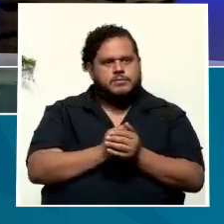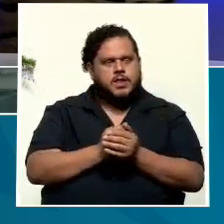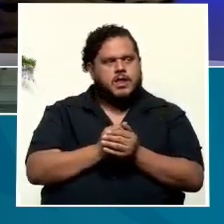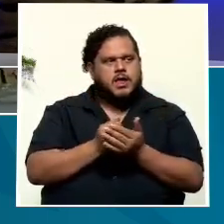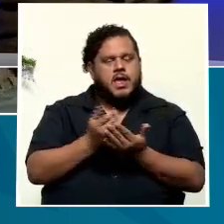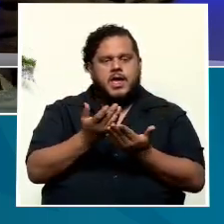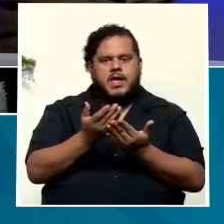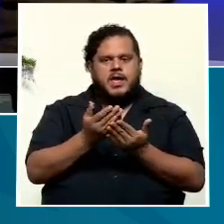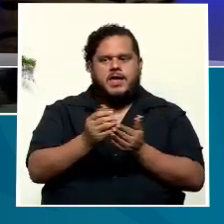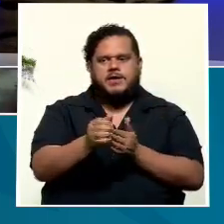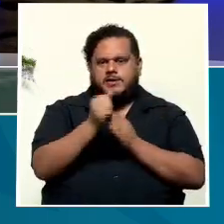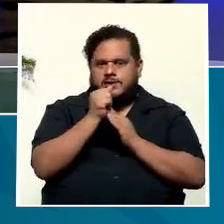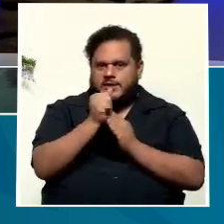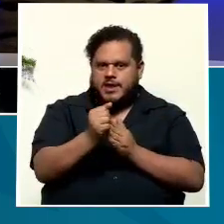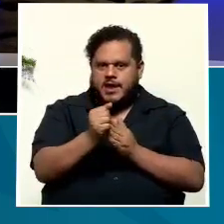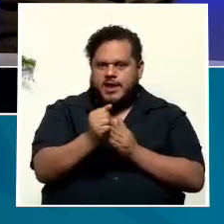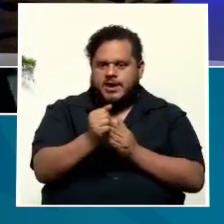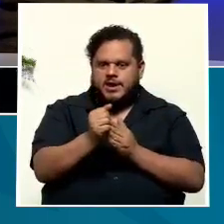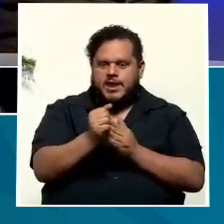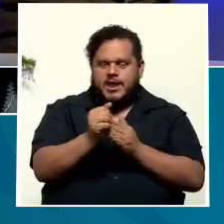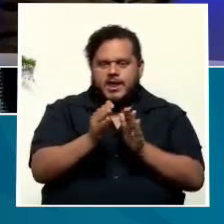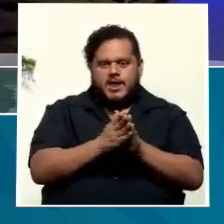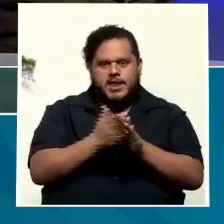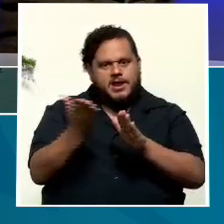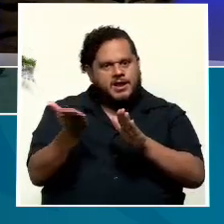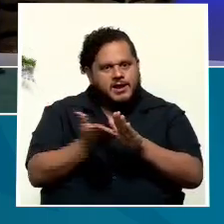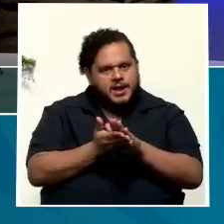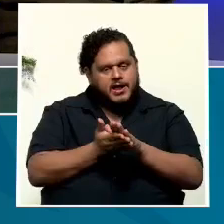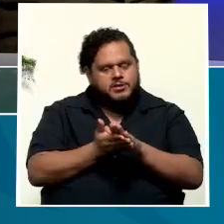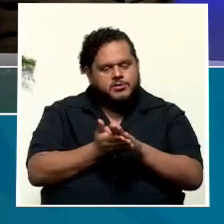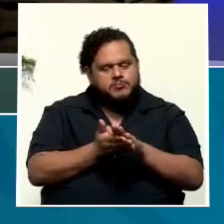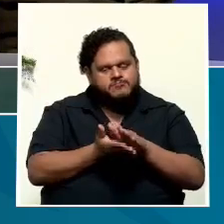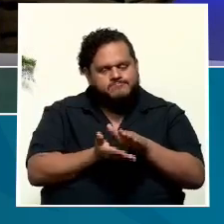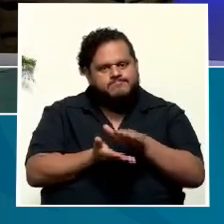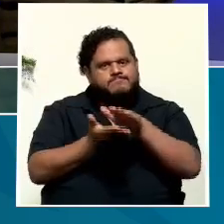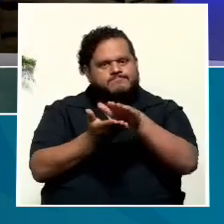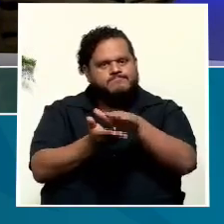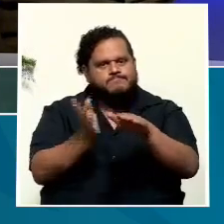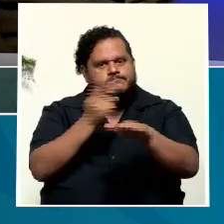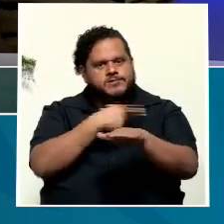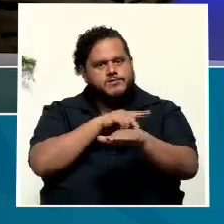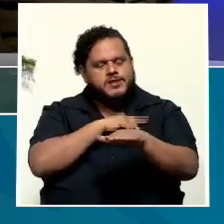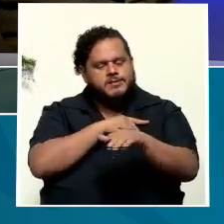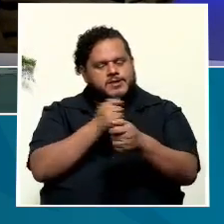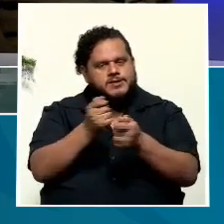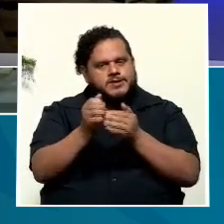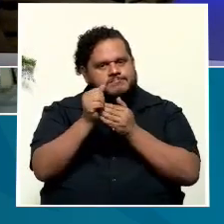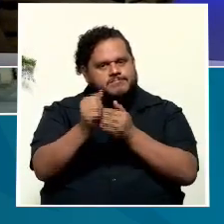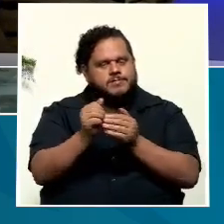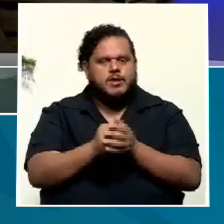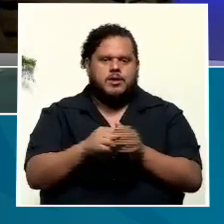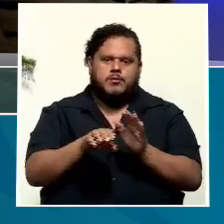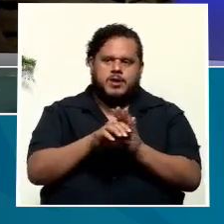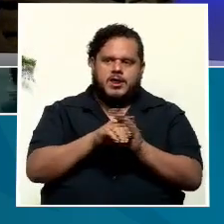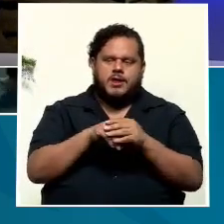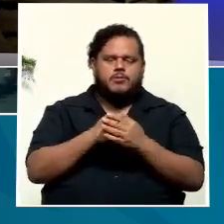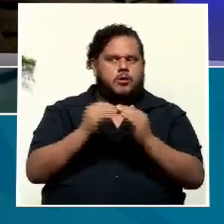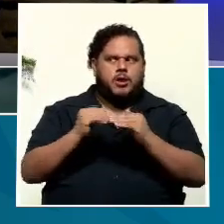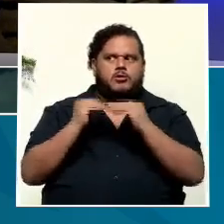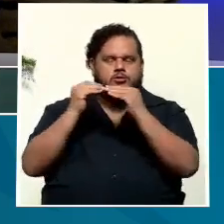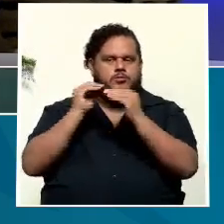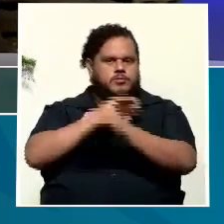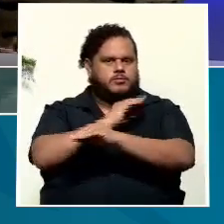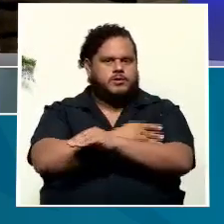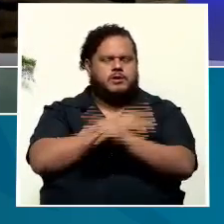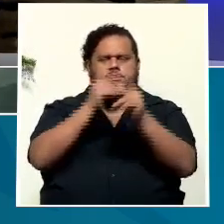el caso personalmente, ¿verdad? Porque recordemos que en el caso de los miembros de los supremos poderes, es decir,